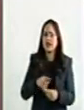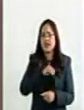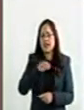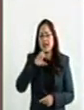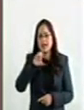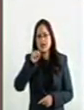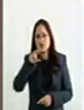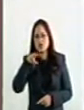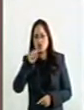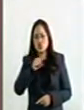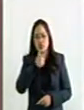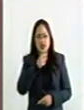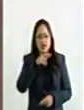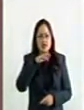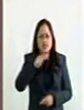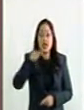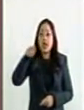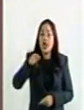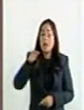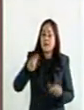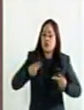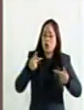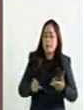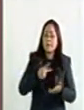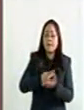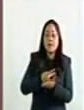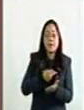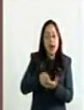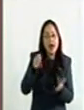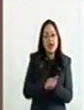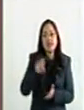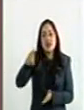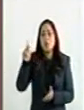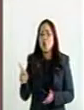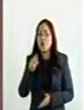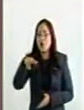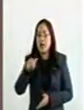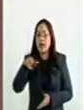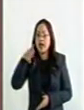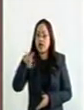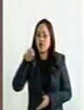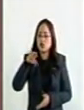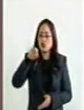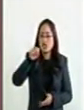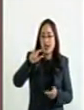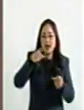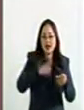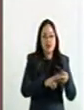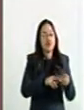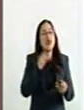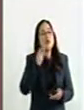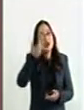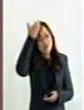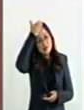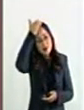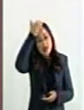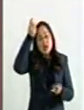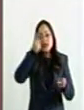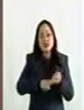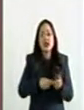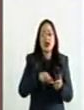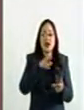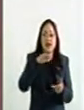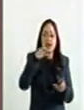García, conocido como el héroe de Nacosari, y más recientemente a las enfermeras Reina Casas Medina y Mónica Horta Ramírez,